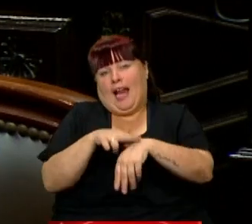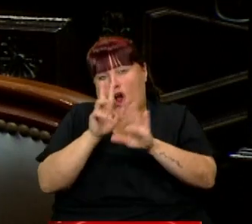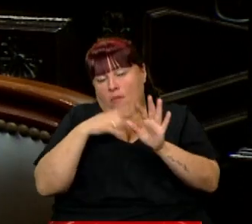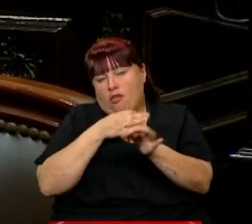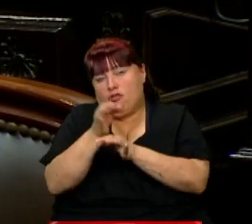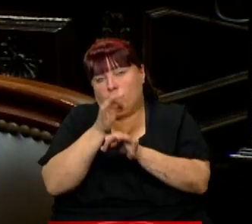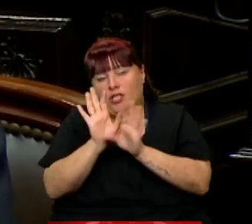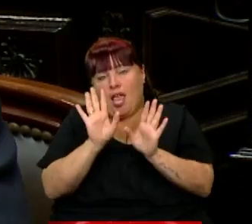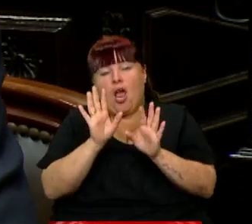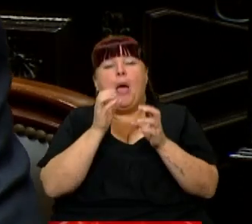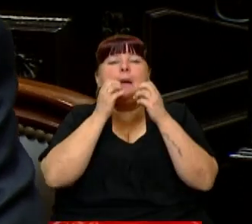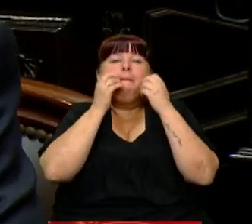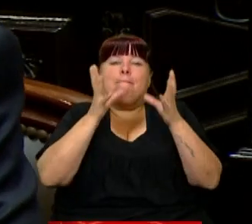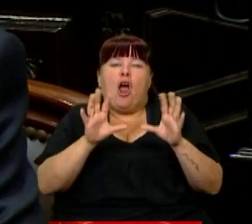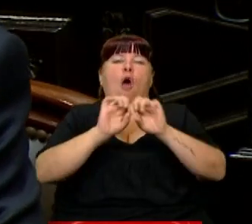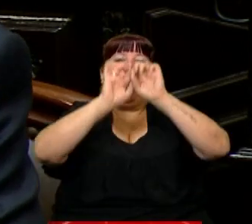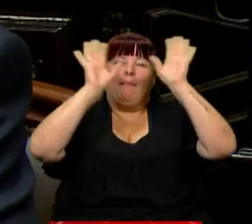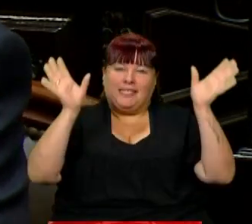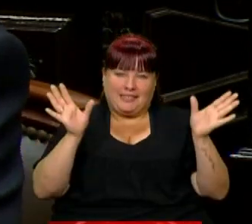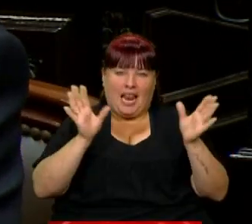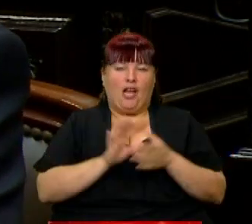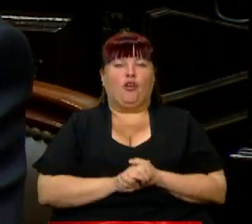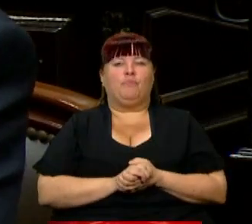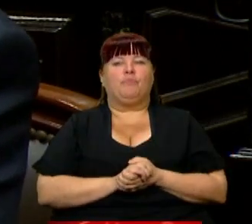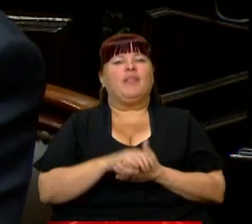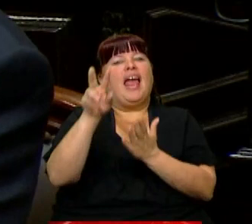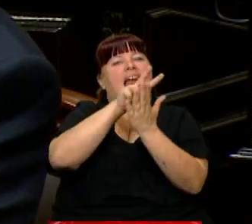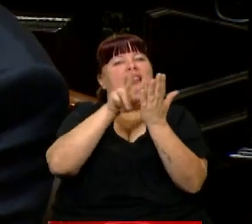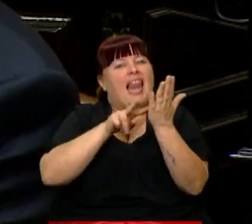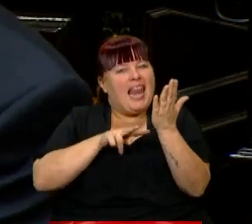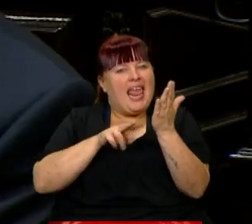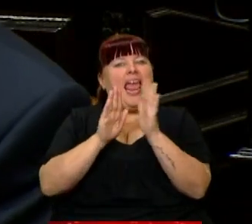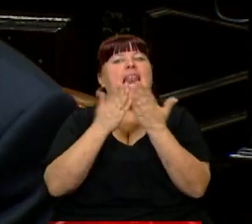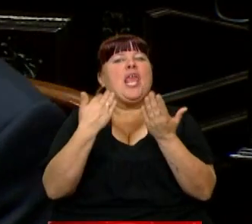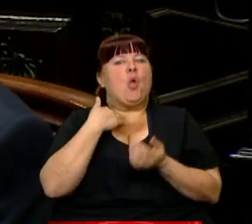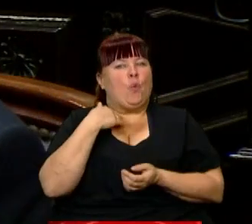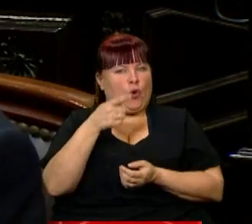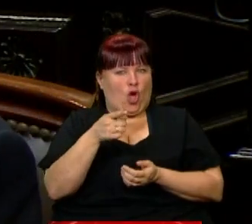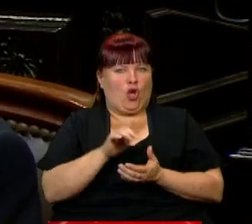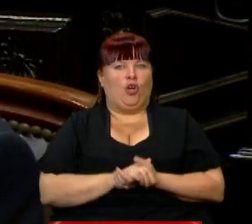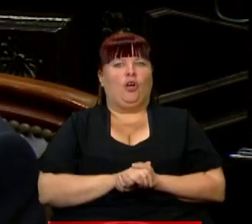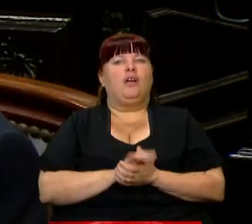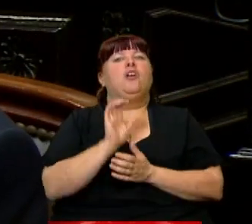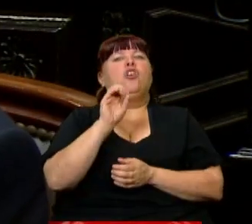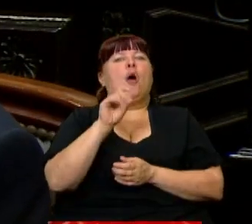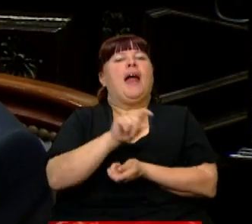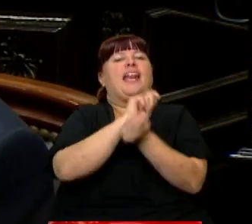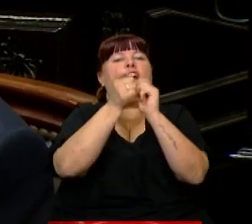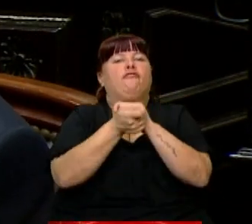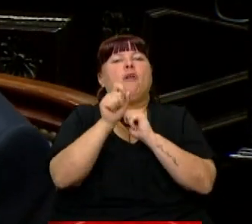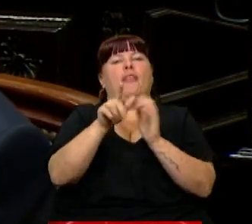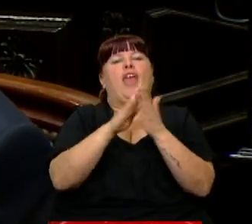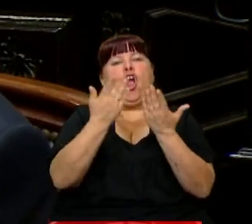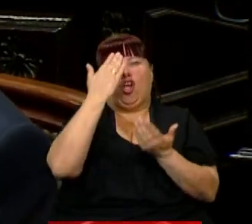presidente, para mayor claridad, la lectura de este libro, que se llama La Reforma de